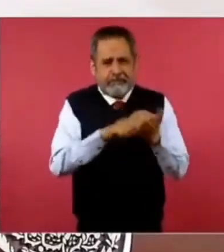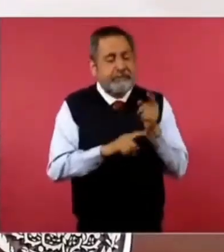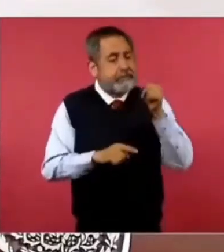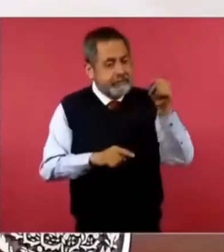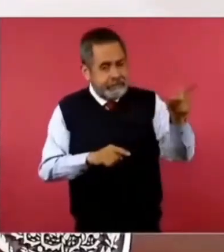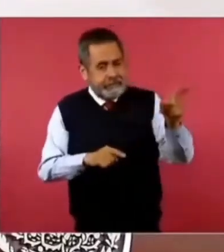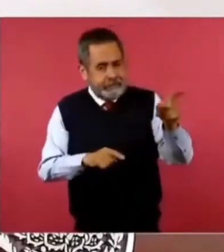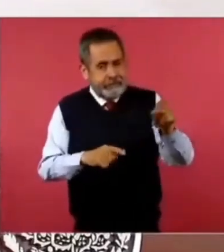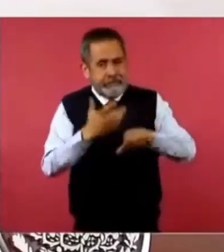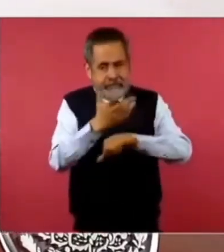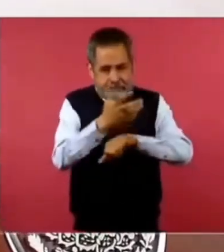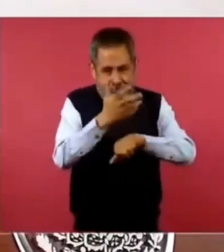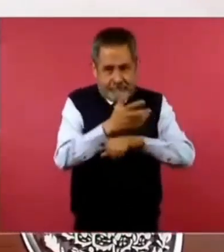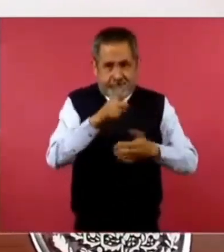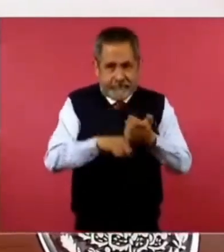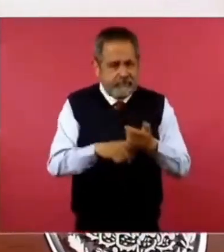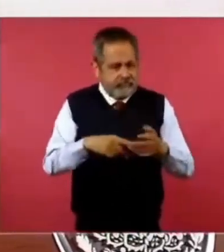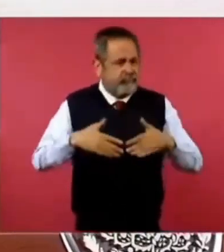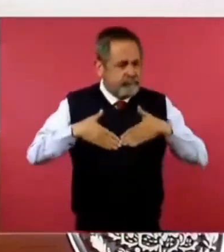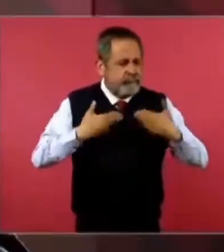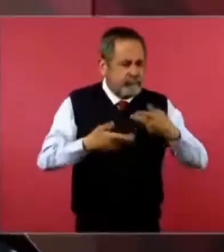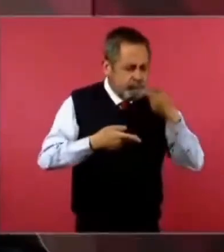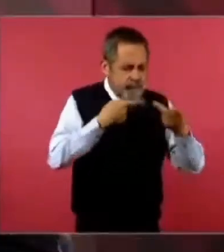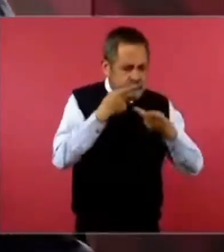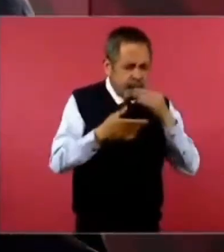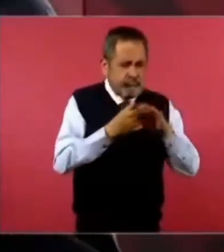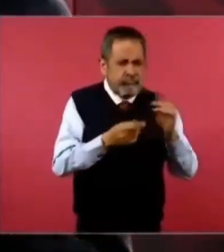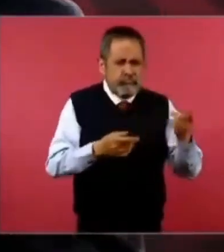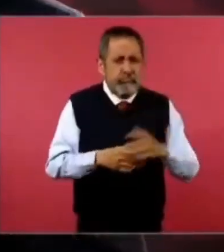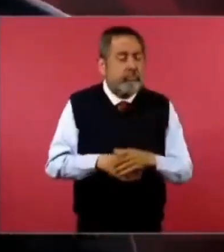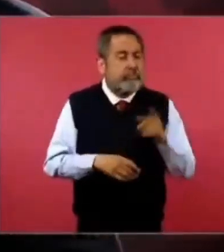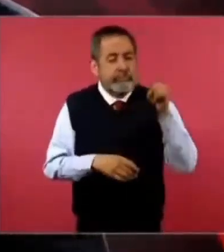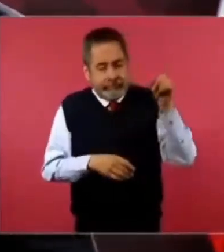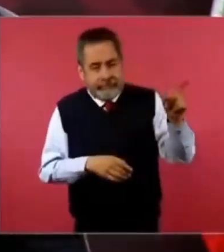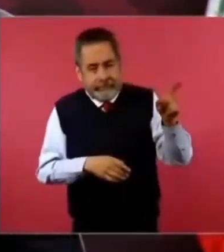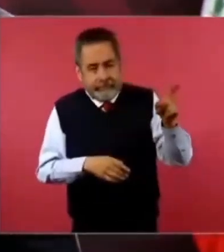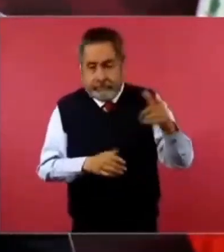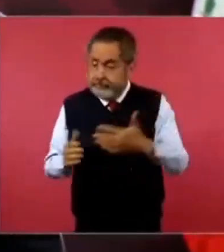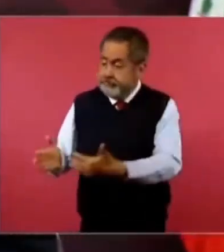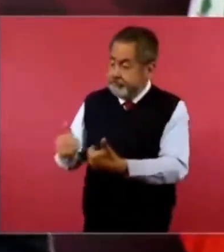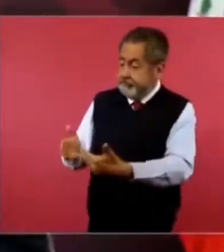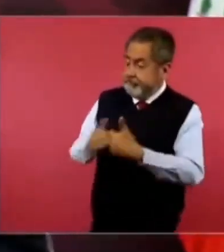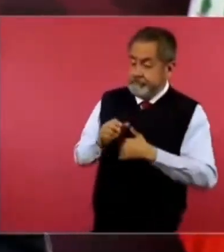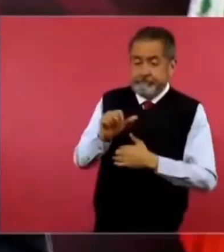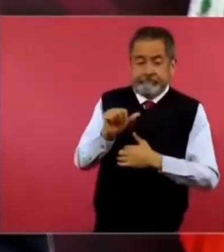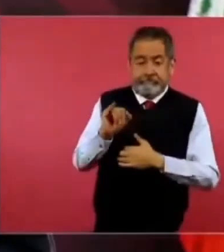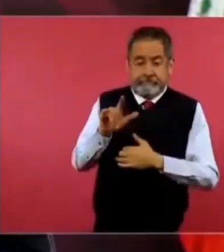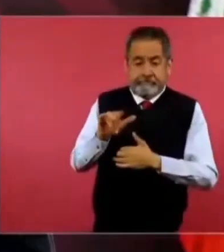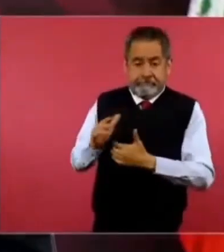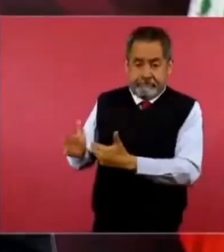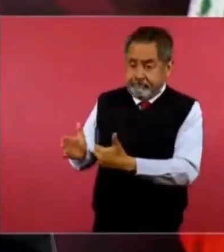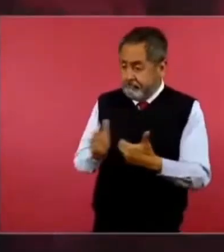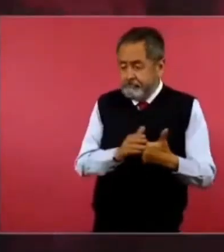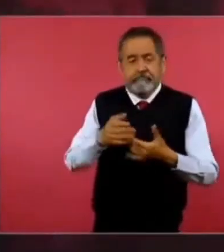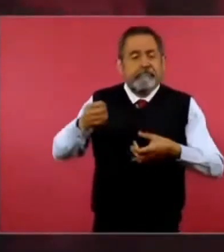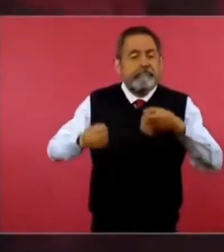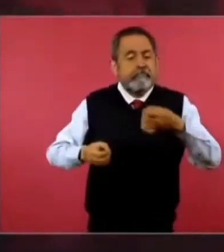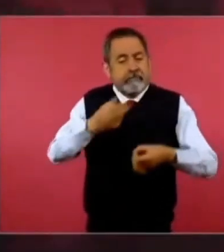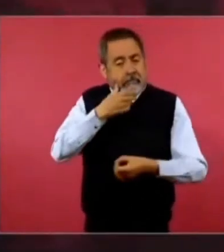en el Departamento de Justicia de Estados Unidos y le dan asilo al juez